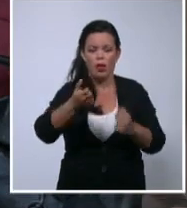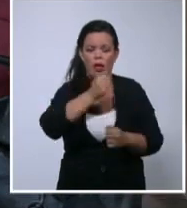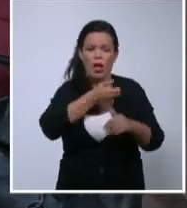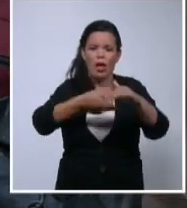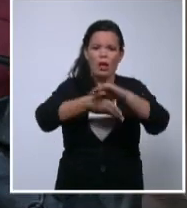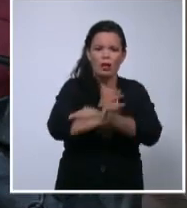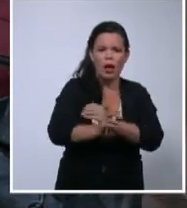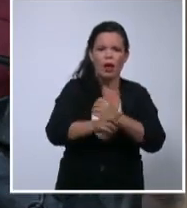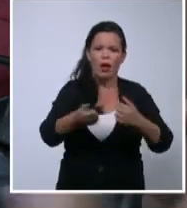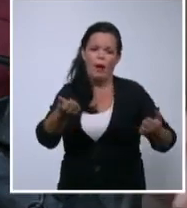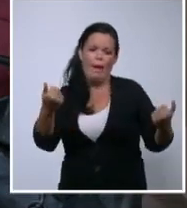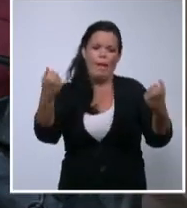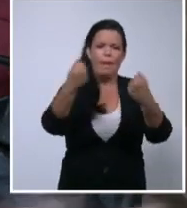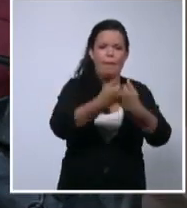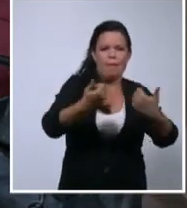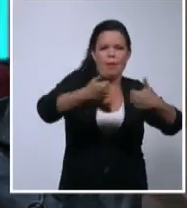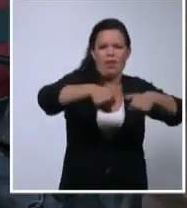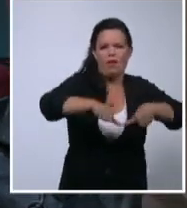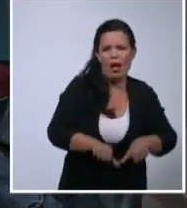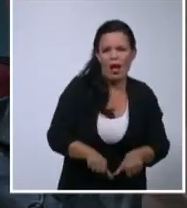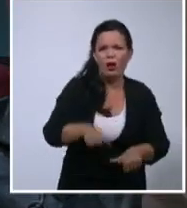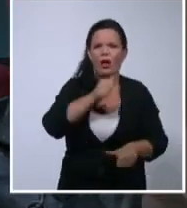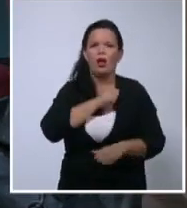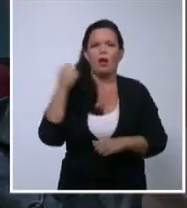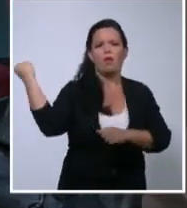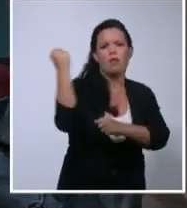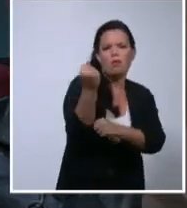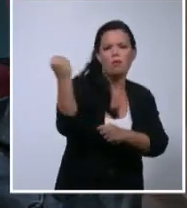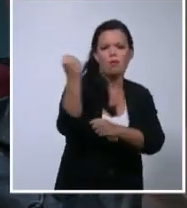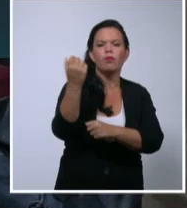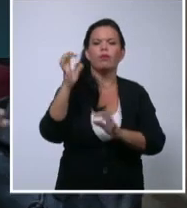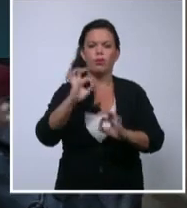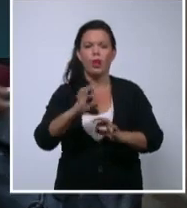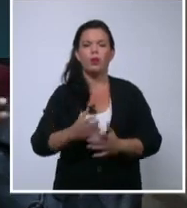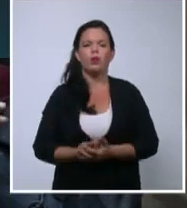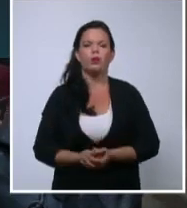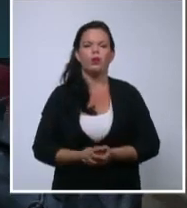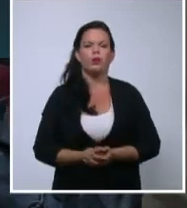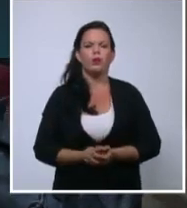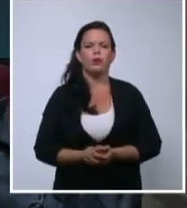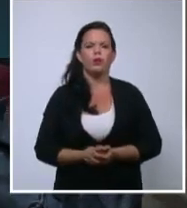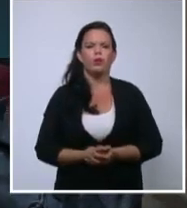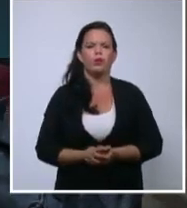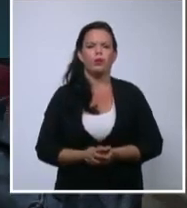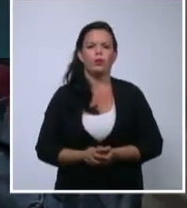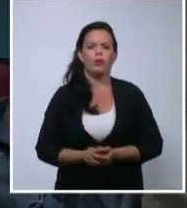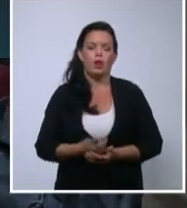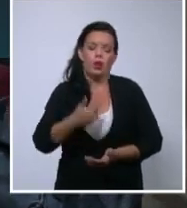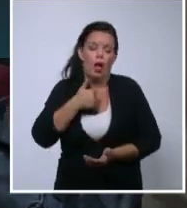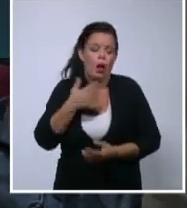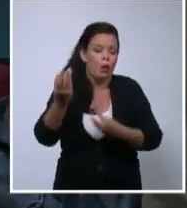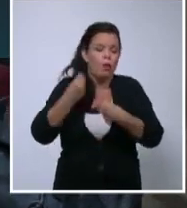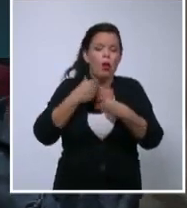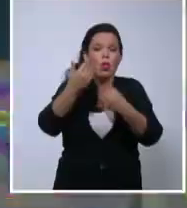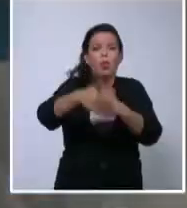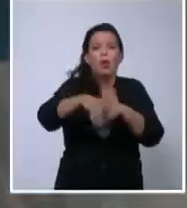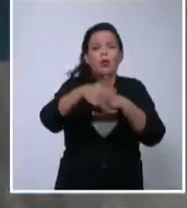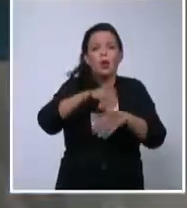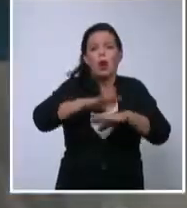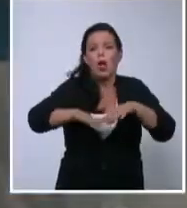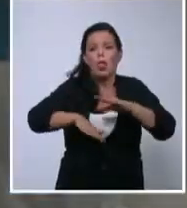muerte mediante armas blancas. Mandaron la dirección de los, una dirección de camiones de Artemisa ahí. Y el otro le mandaron el carnet, el número del carnet,